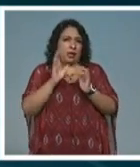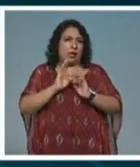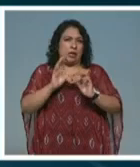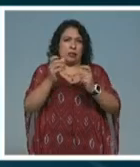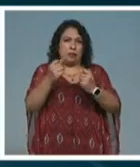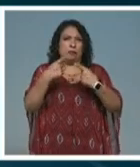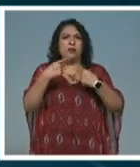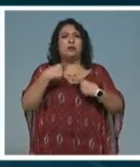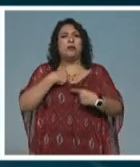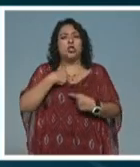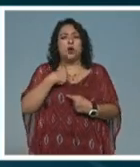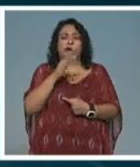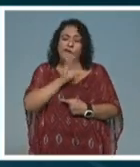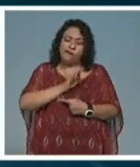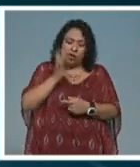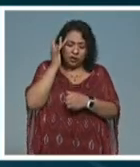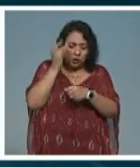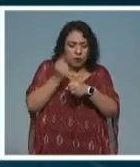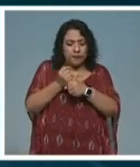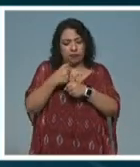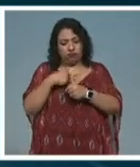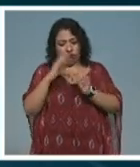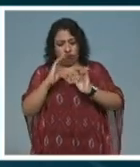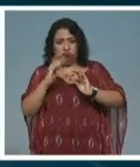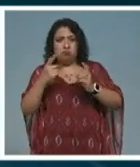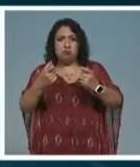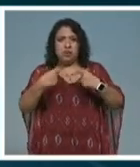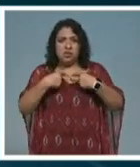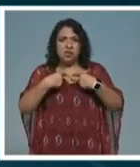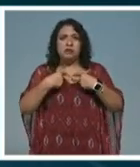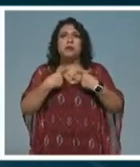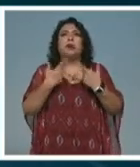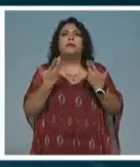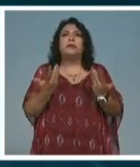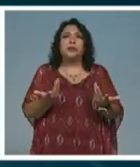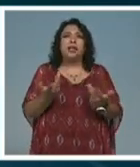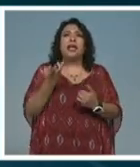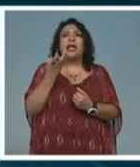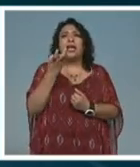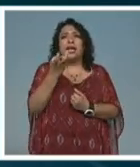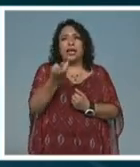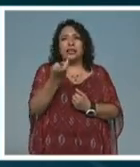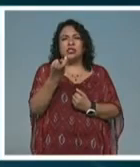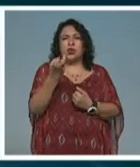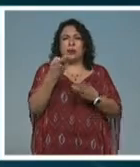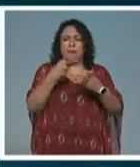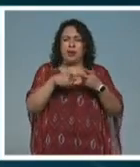misma feliz cumpleaños, ¿vale? Y entonces, a partir del